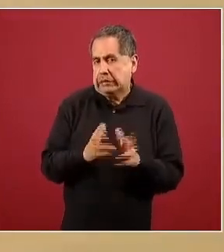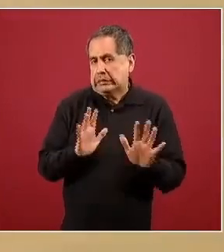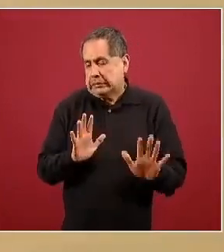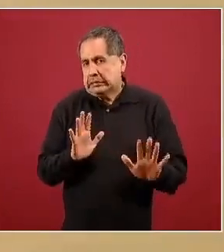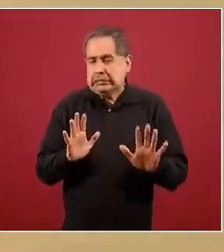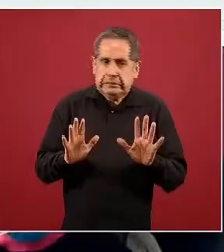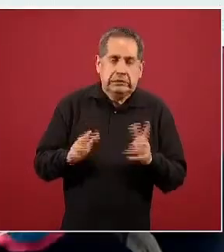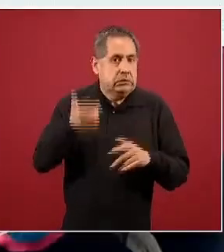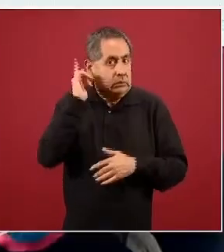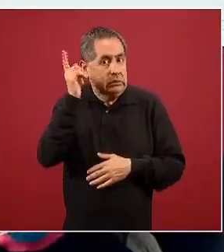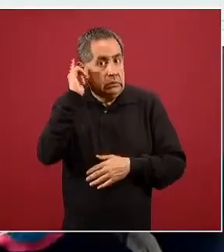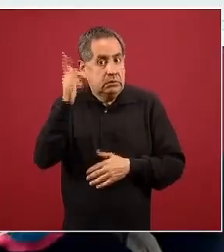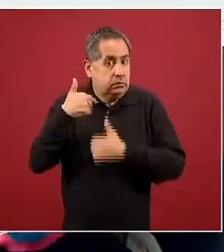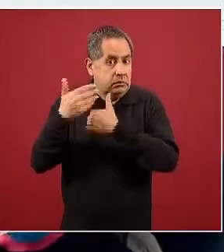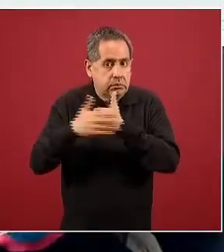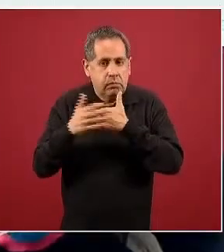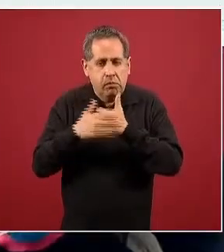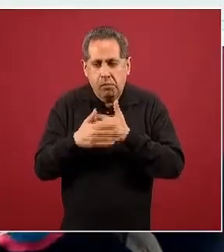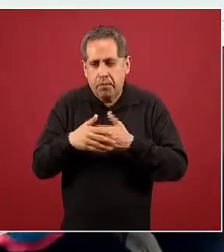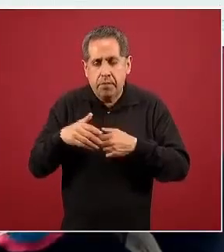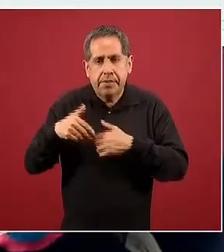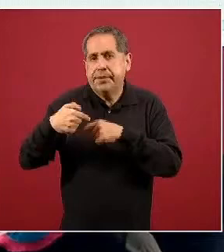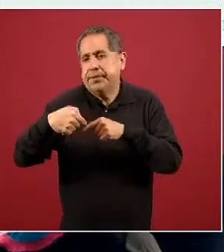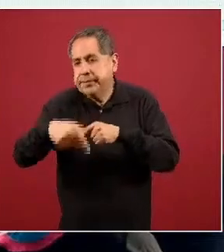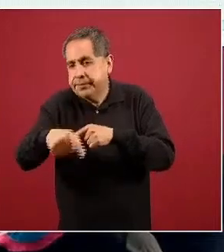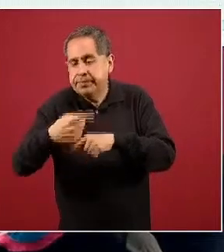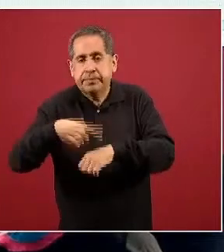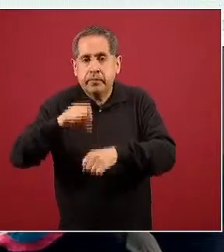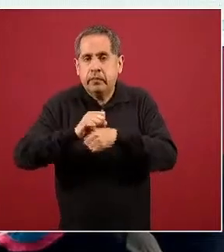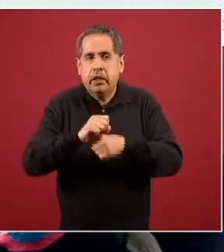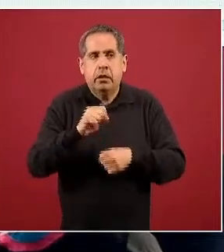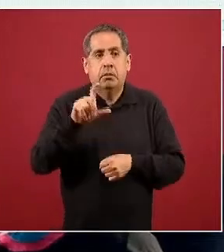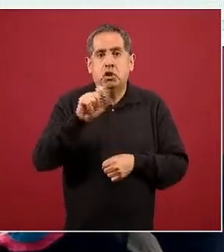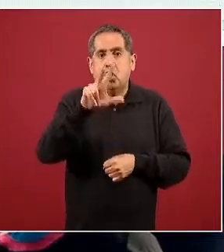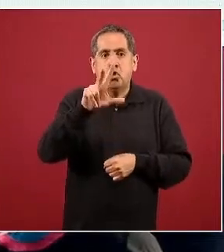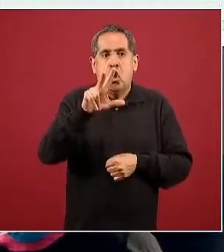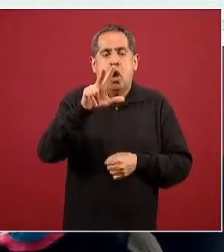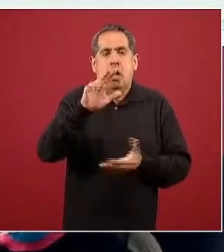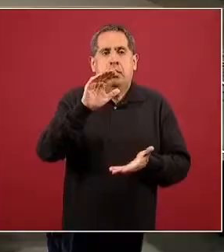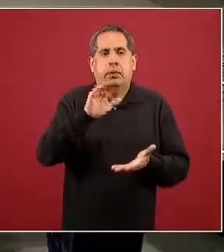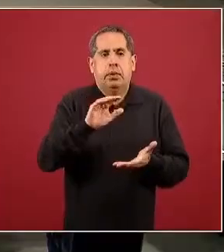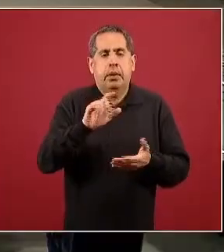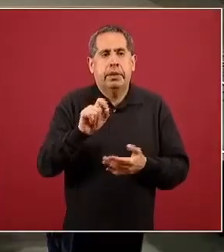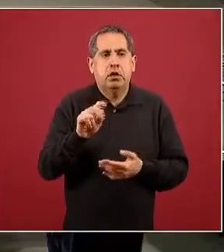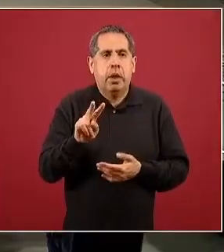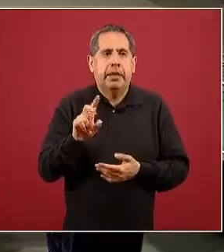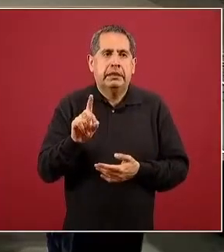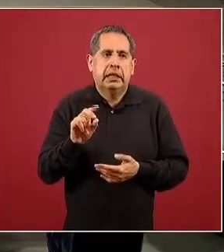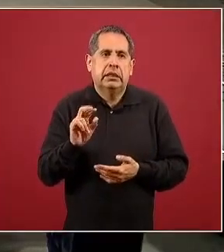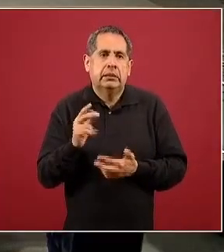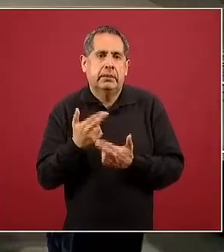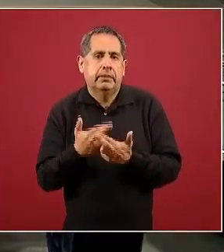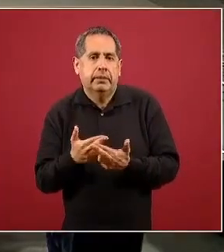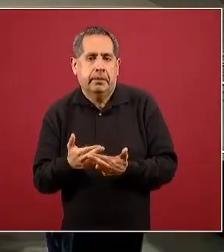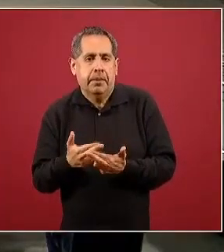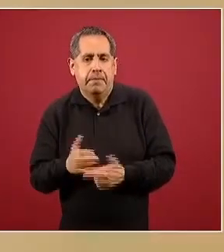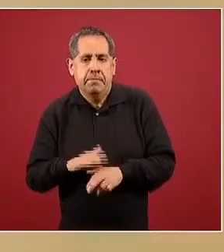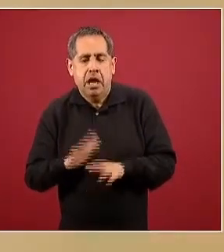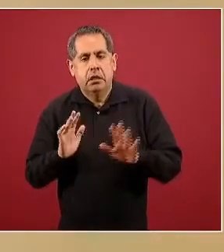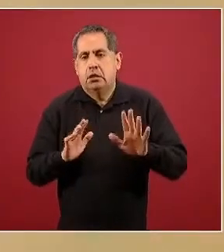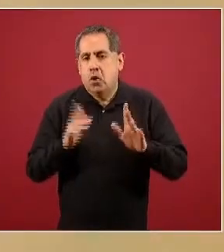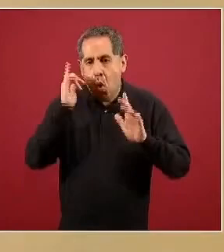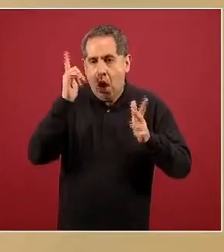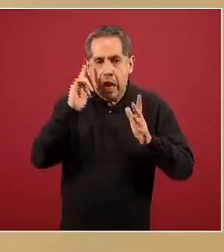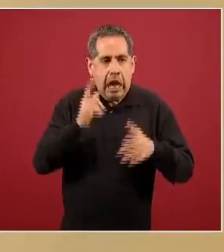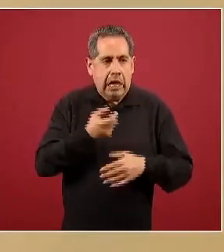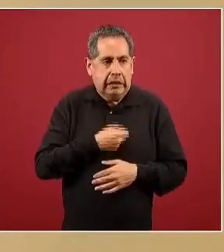los datos de próximos días y semanas empiece a disminuir la ocupación porque se han dado de alta más personas y